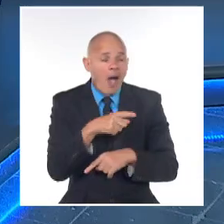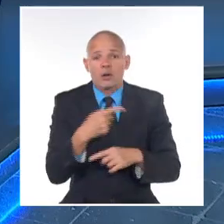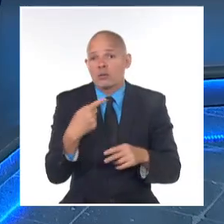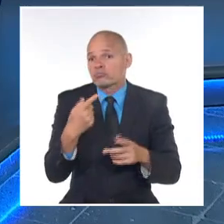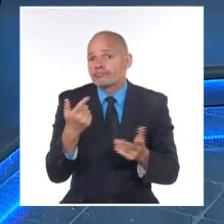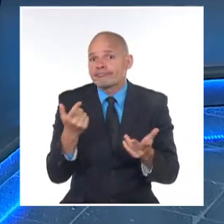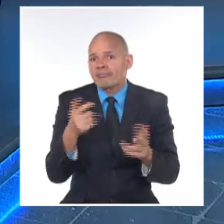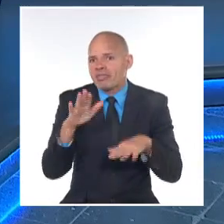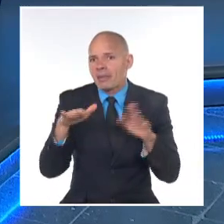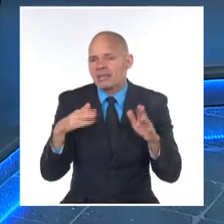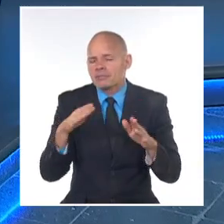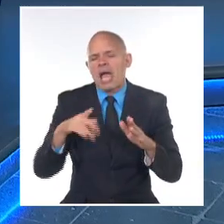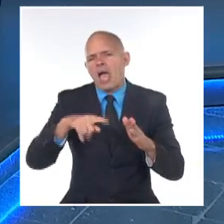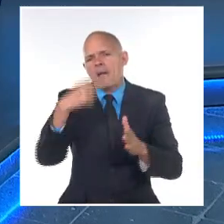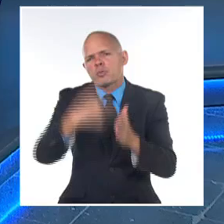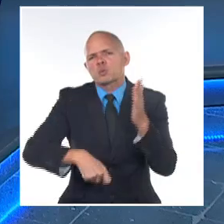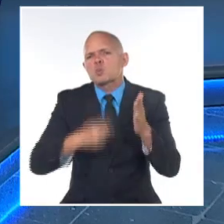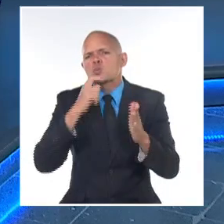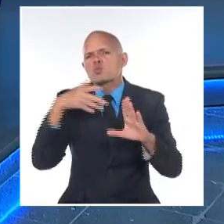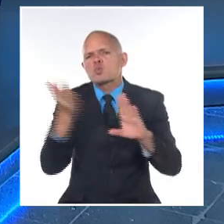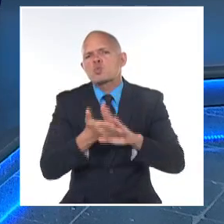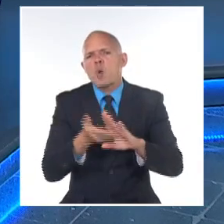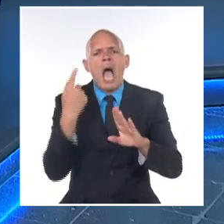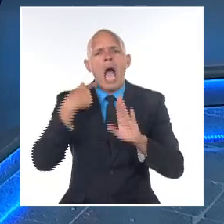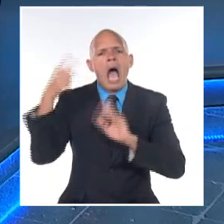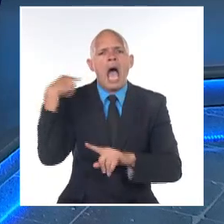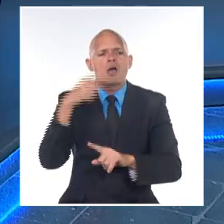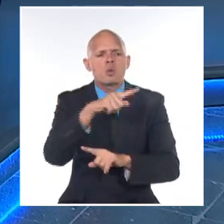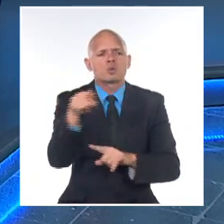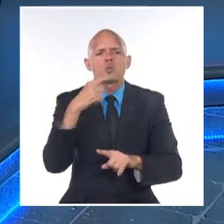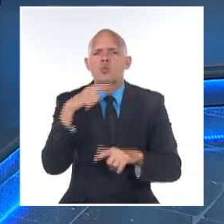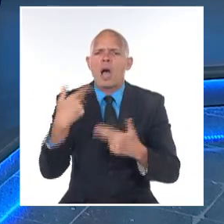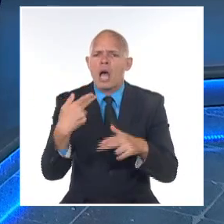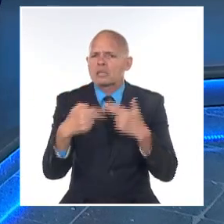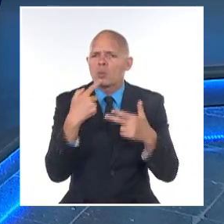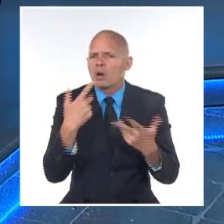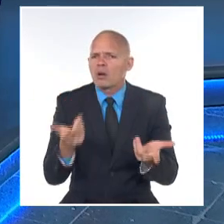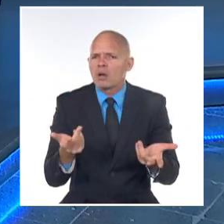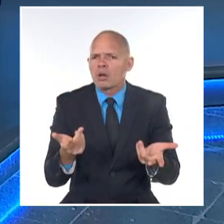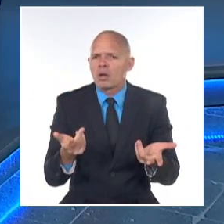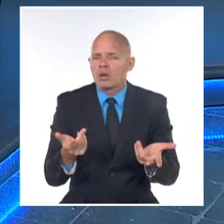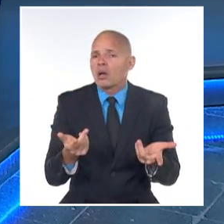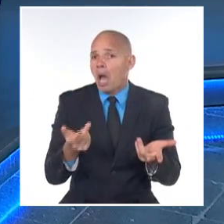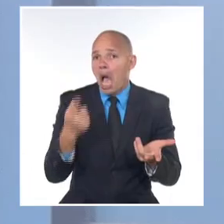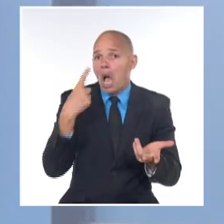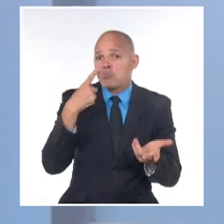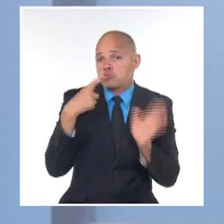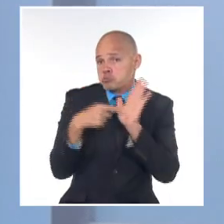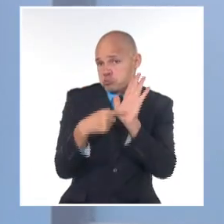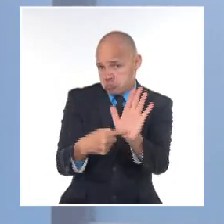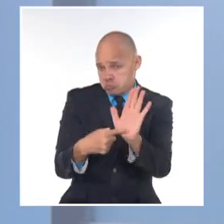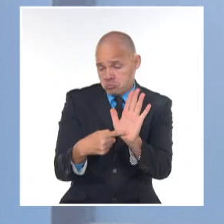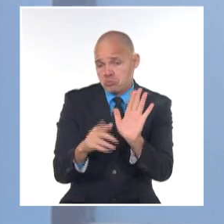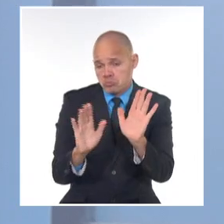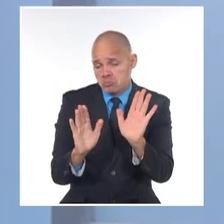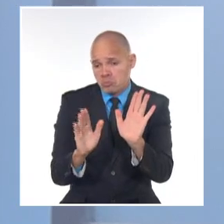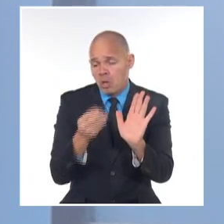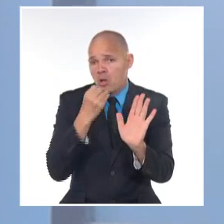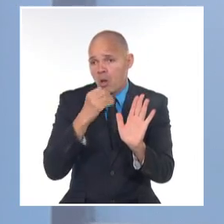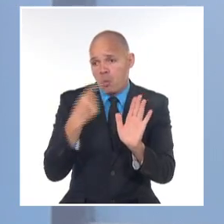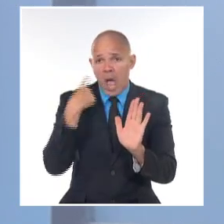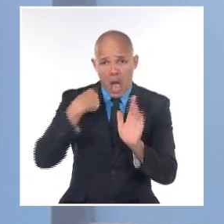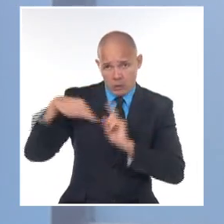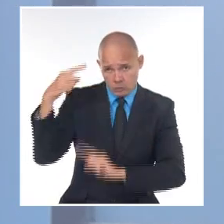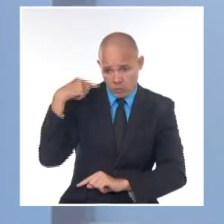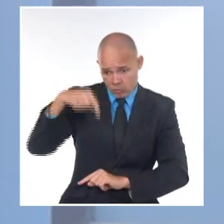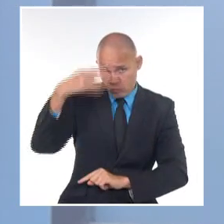Las sanciones, ¿tiene ejemplos de las sanciones del año pasado? Sí, es correcto. Tenemos ejemplos que lo pudiéramos mostrar. Estamos hablando de sanciones